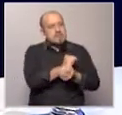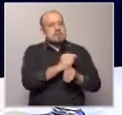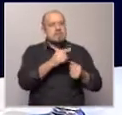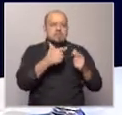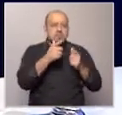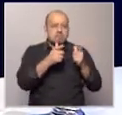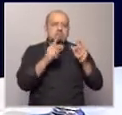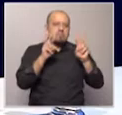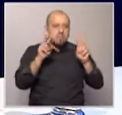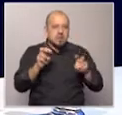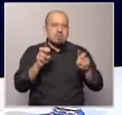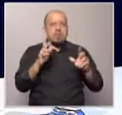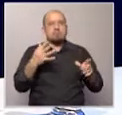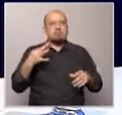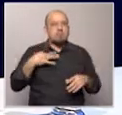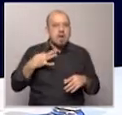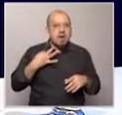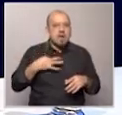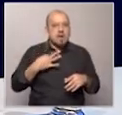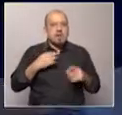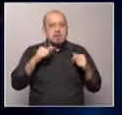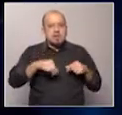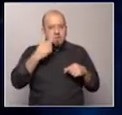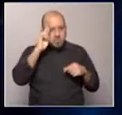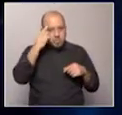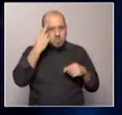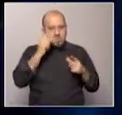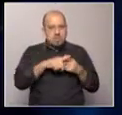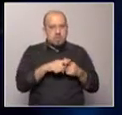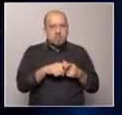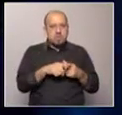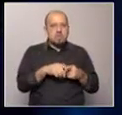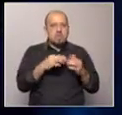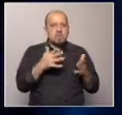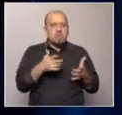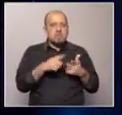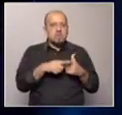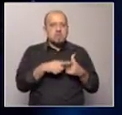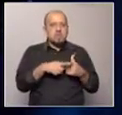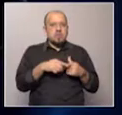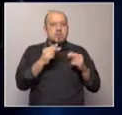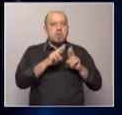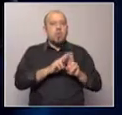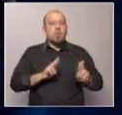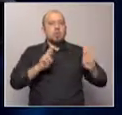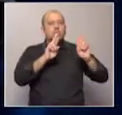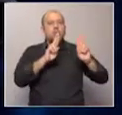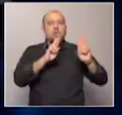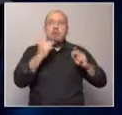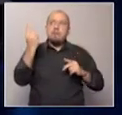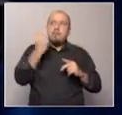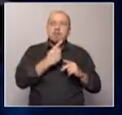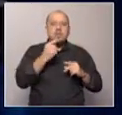hace muchos años además está como en la lupa en nuestro país aún de relatores que han pasado de nación acciones que ha pasado por